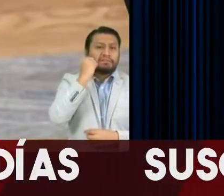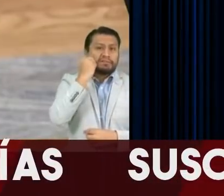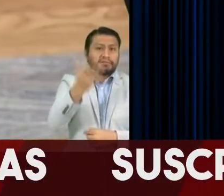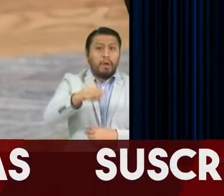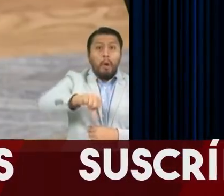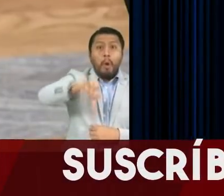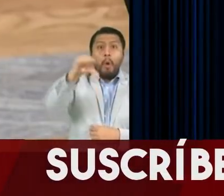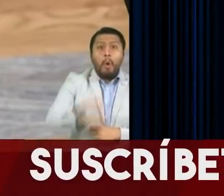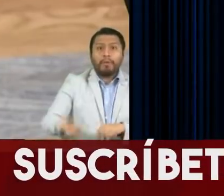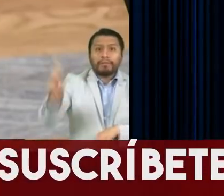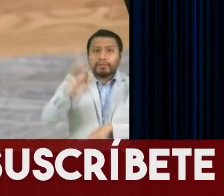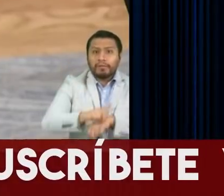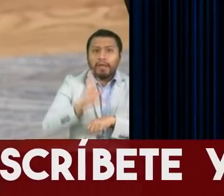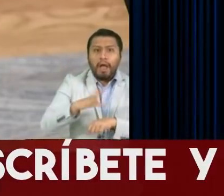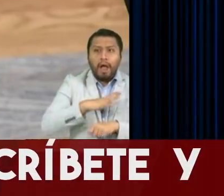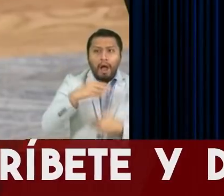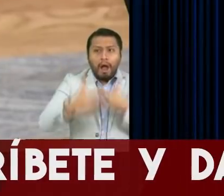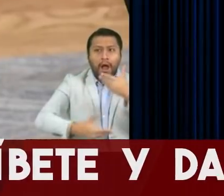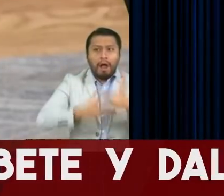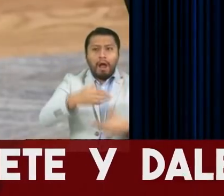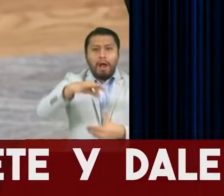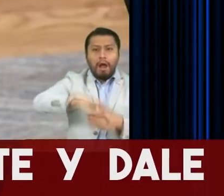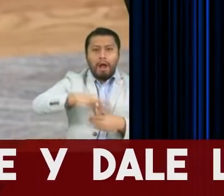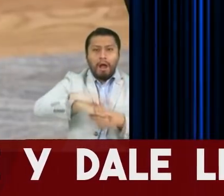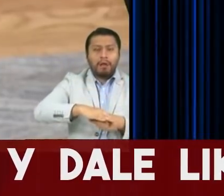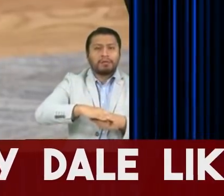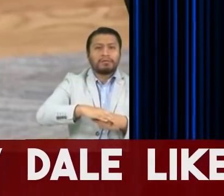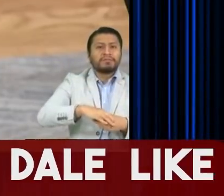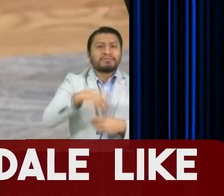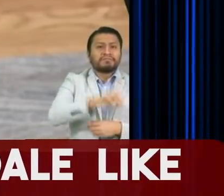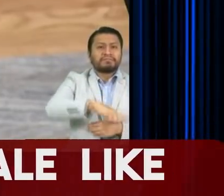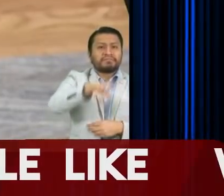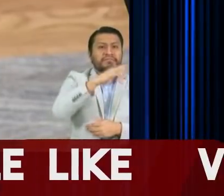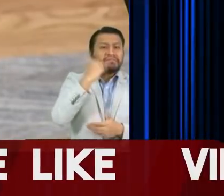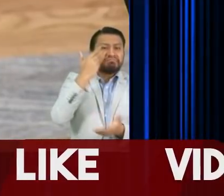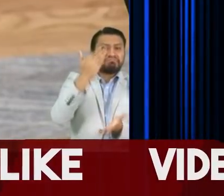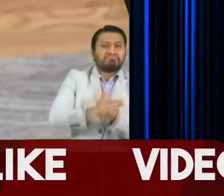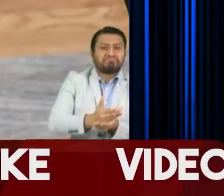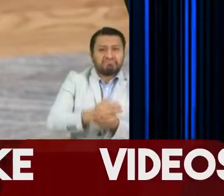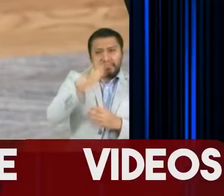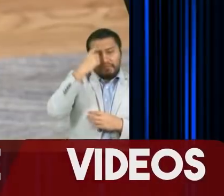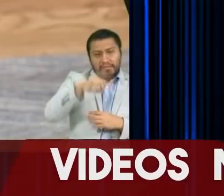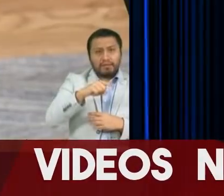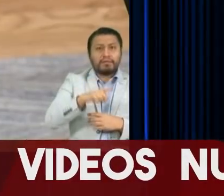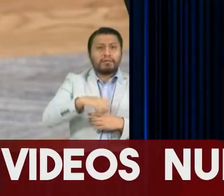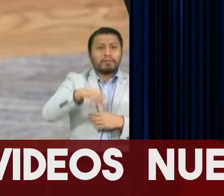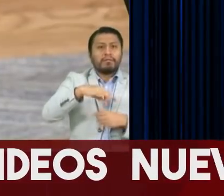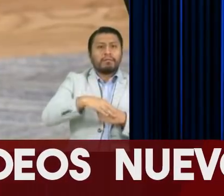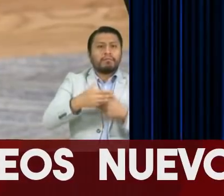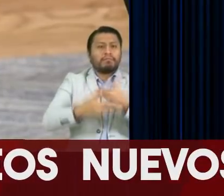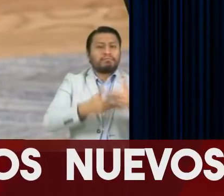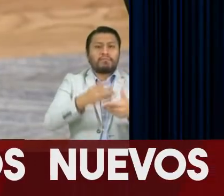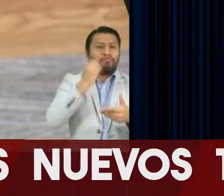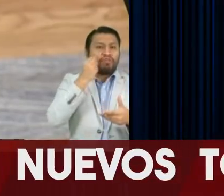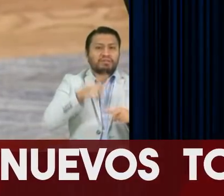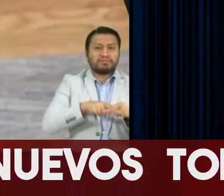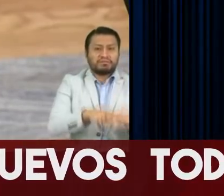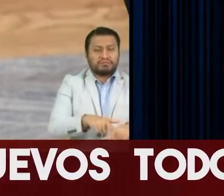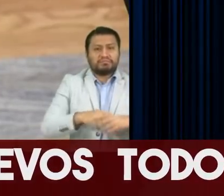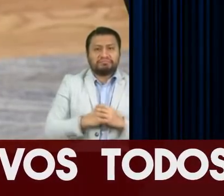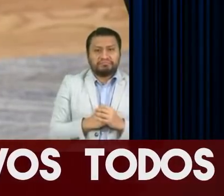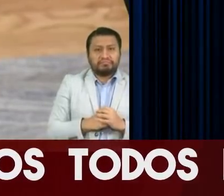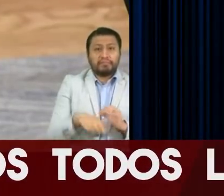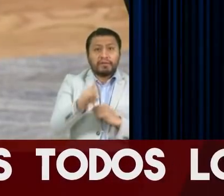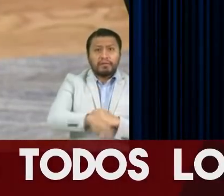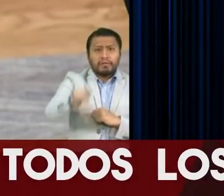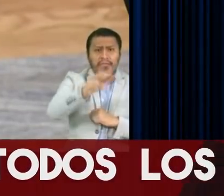la jornada electoral, que la consulta de revocación de mandato siga adelante. Sus acciones